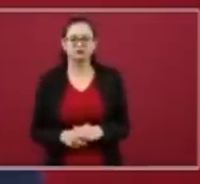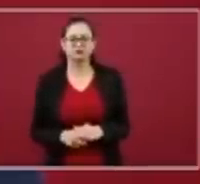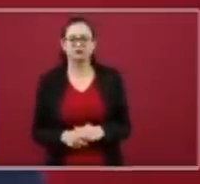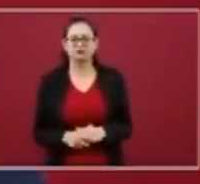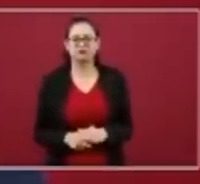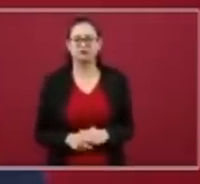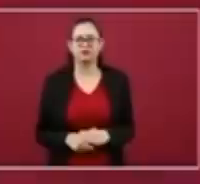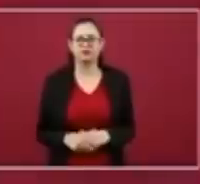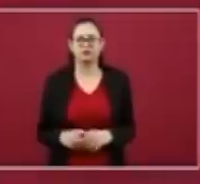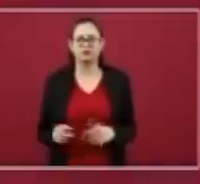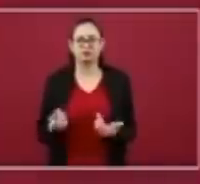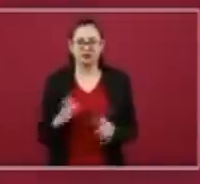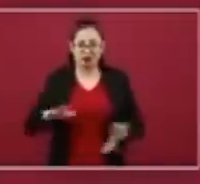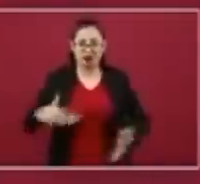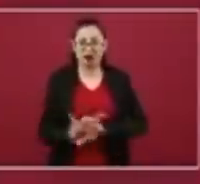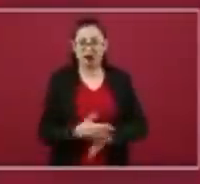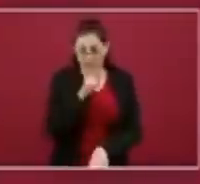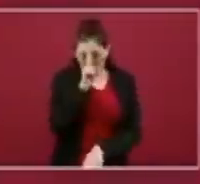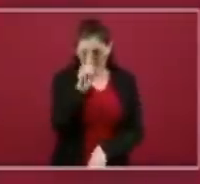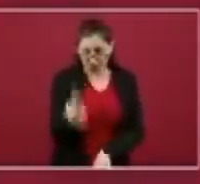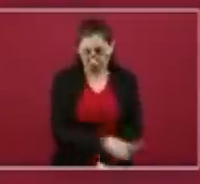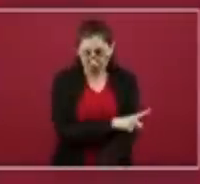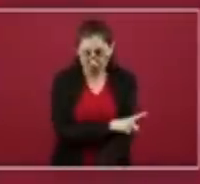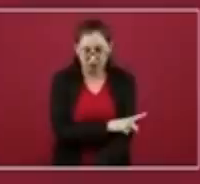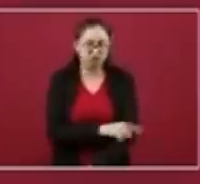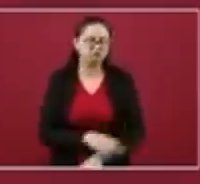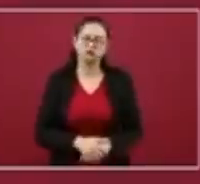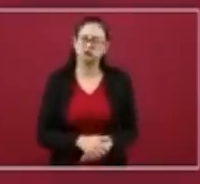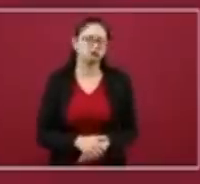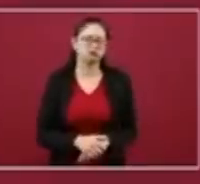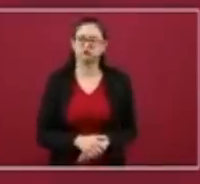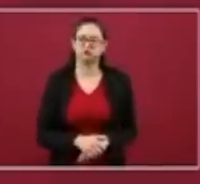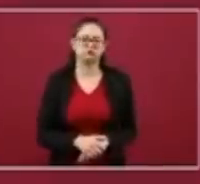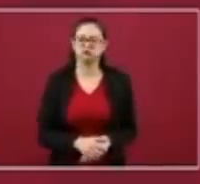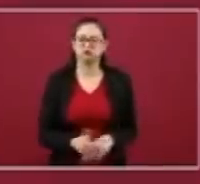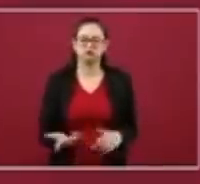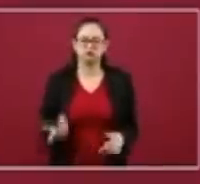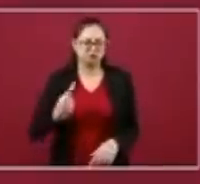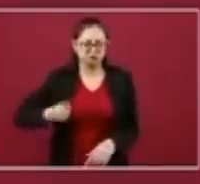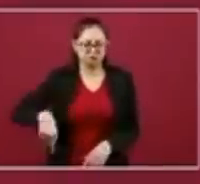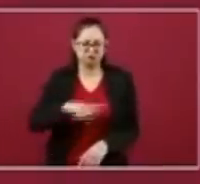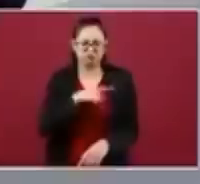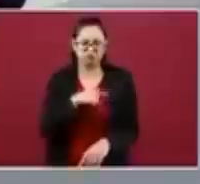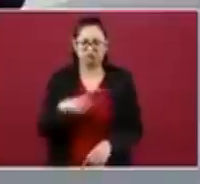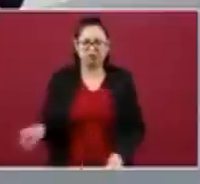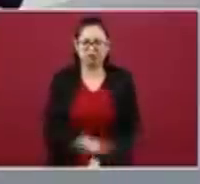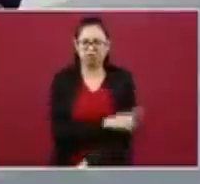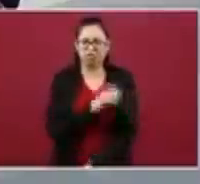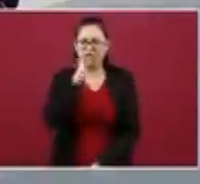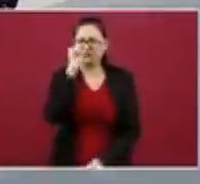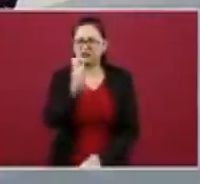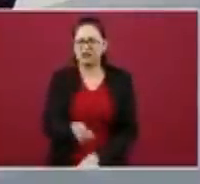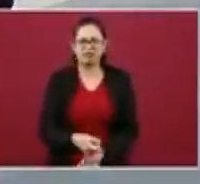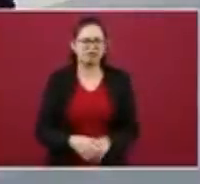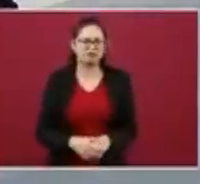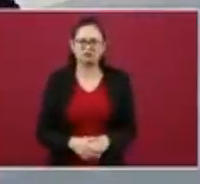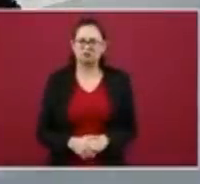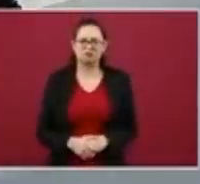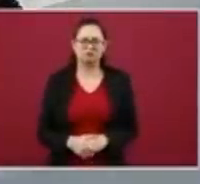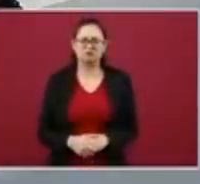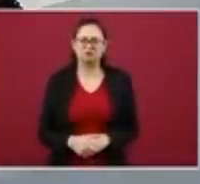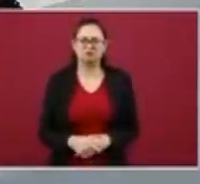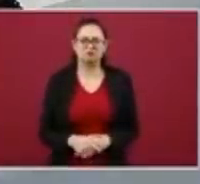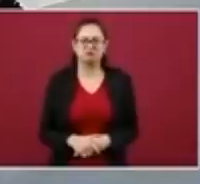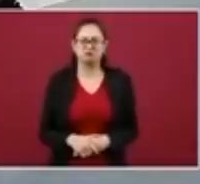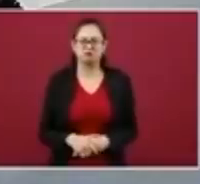son represalias, no, no, no, no, no, de ninguna manera. Nuestro gobierno no va a actuar con represalias. Con cuando diálogo. Hablo de